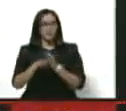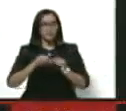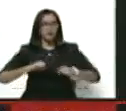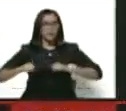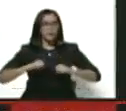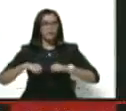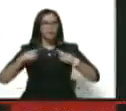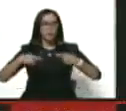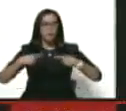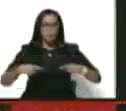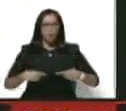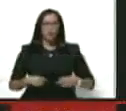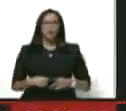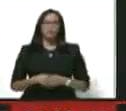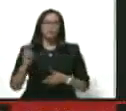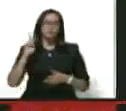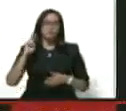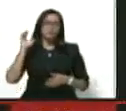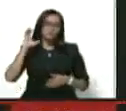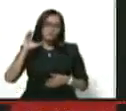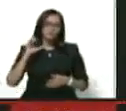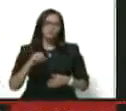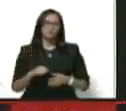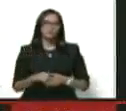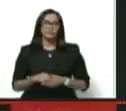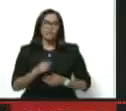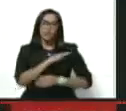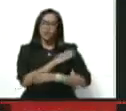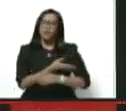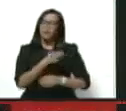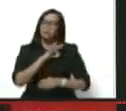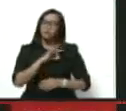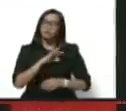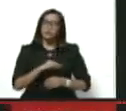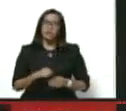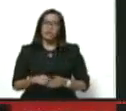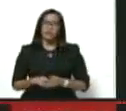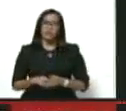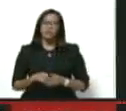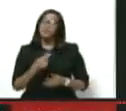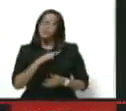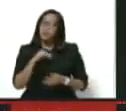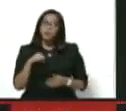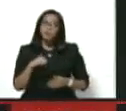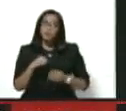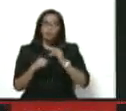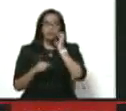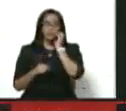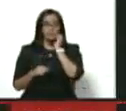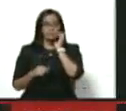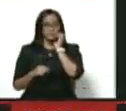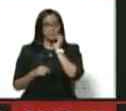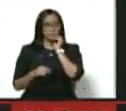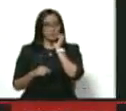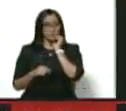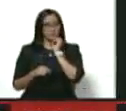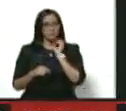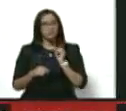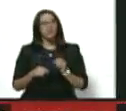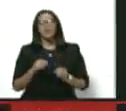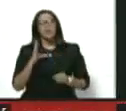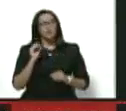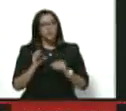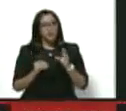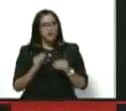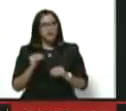el Congreso de la Patria, la fuerza social. Y yo le decía, y nosotros le dedicamos, yo a este líder de